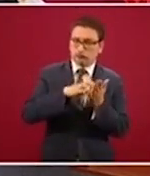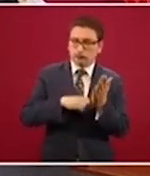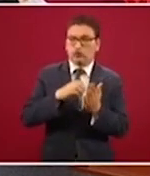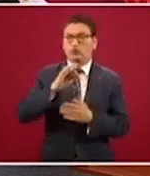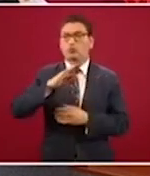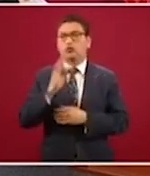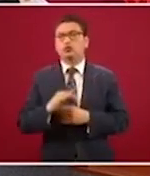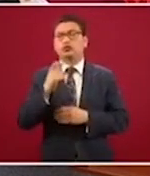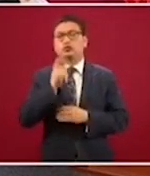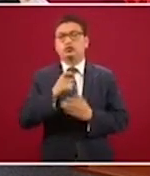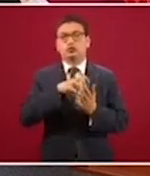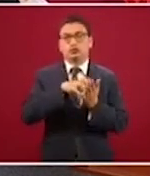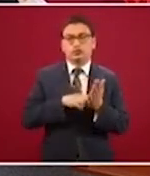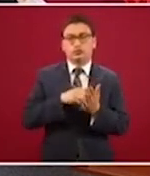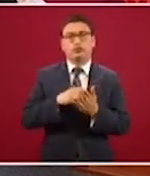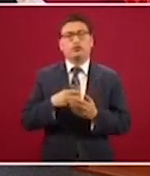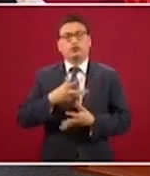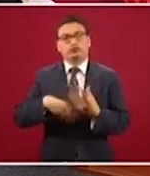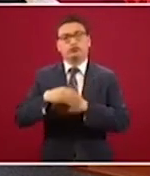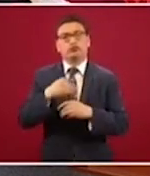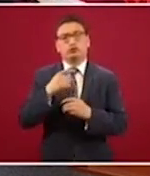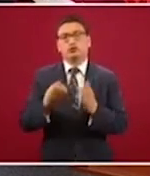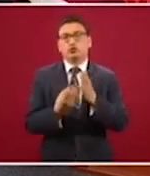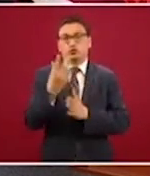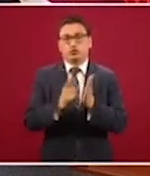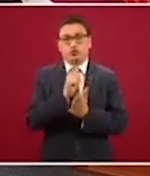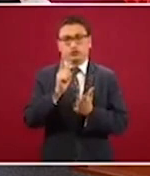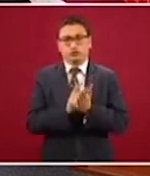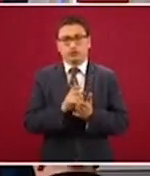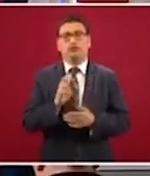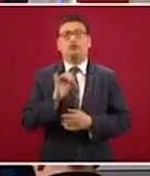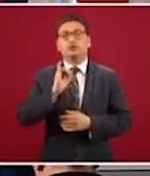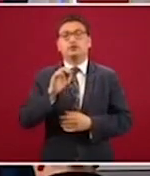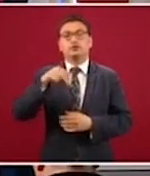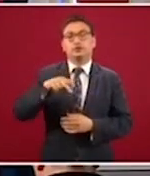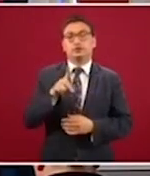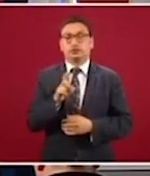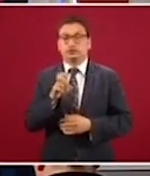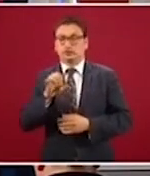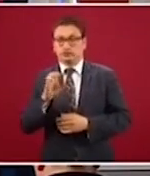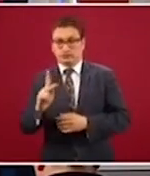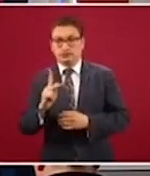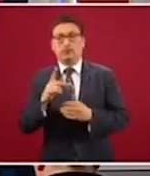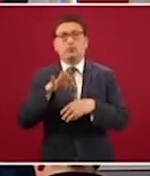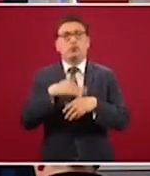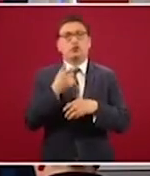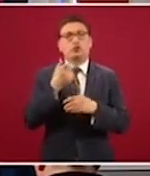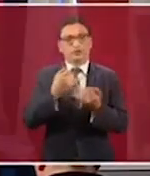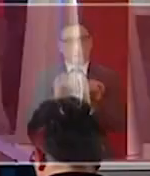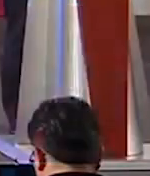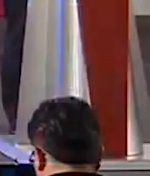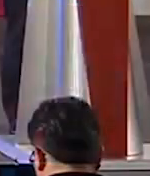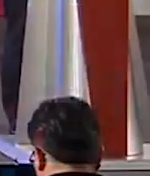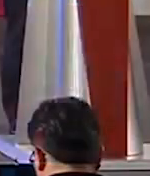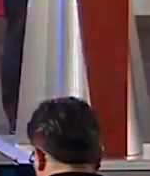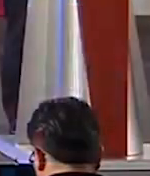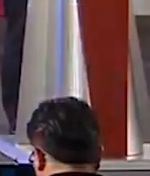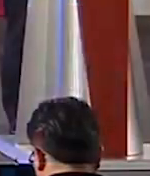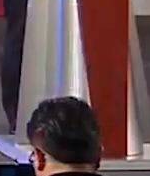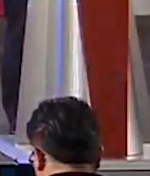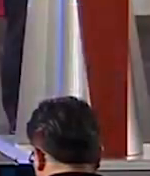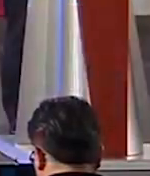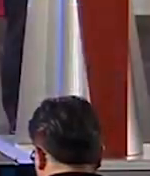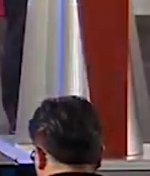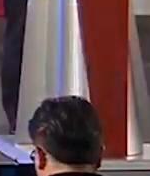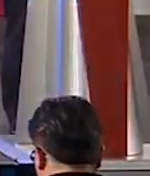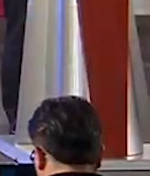es un fondo de resarcimiento. Con la nueva ley del INDEP se crea un fondo de resarcimiento porque también nosotros ya podemos subastar bienes